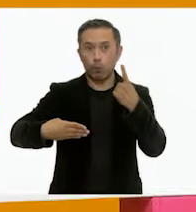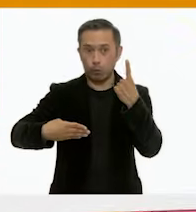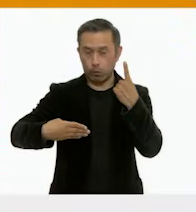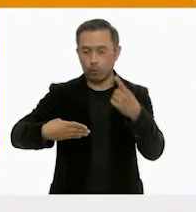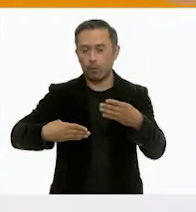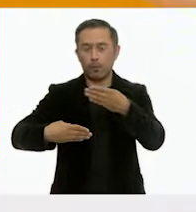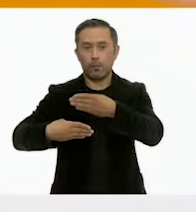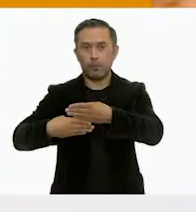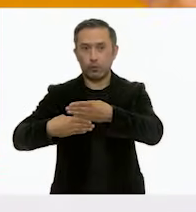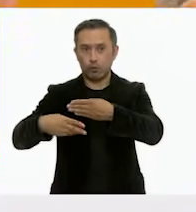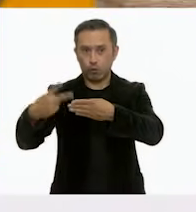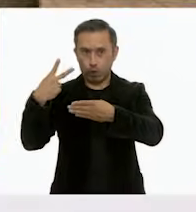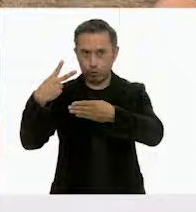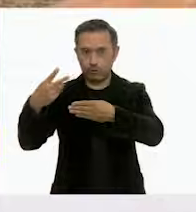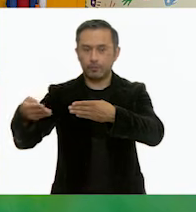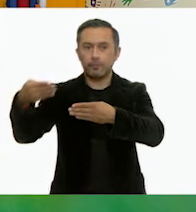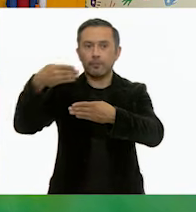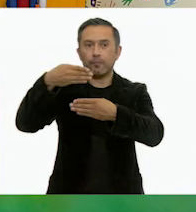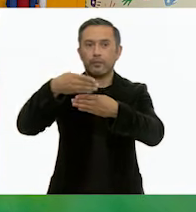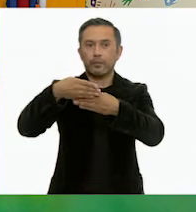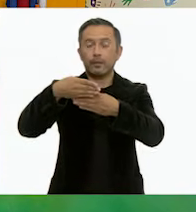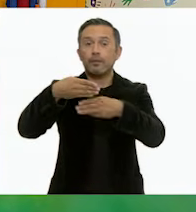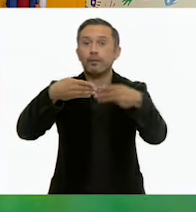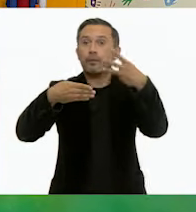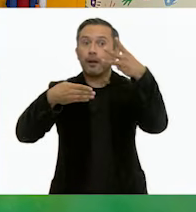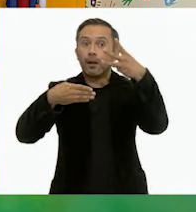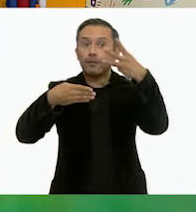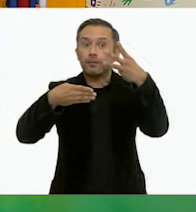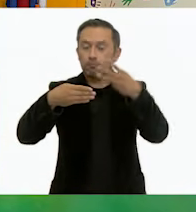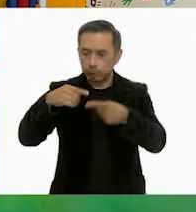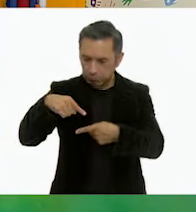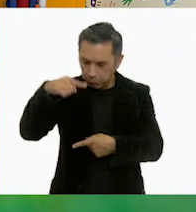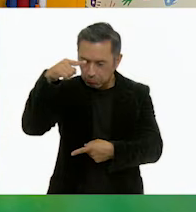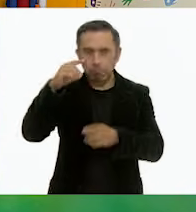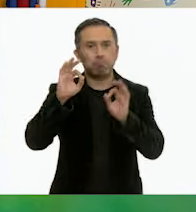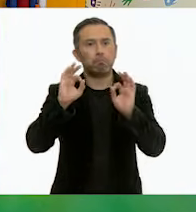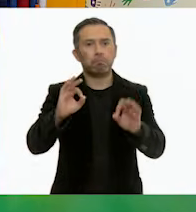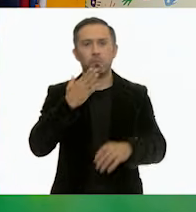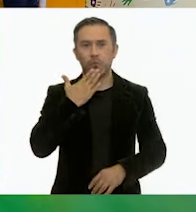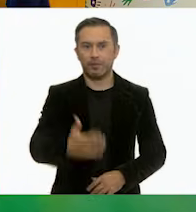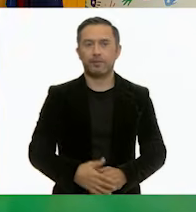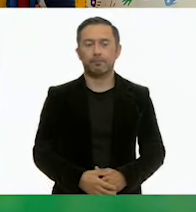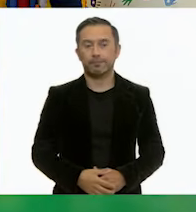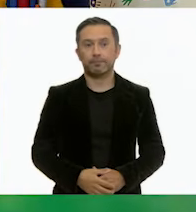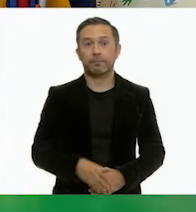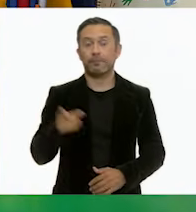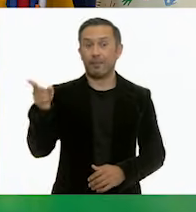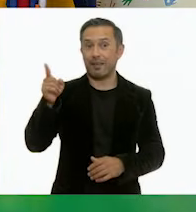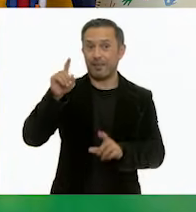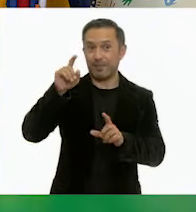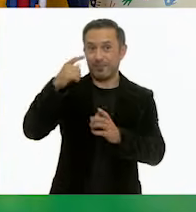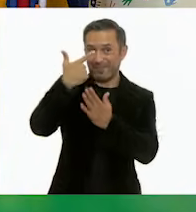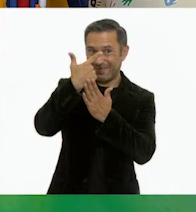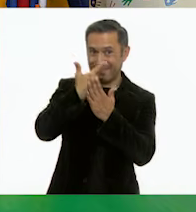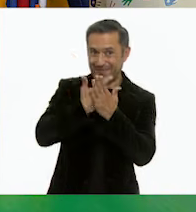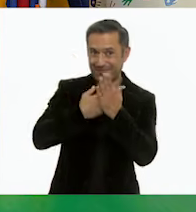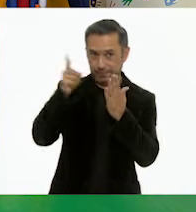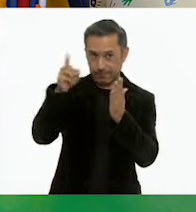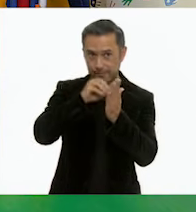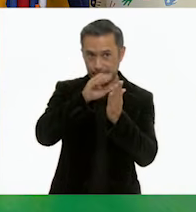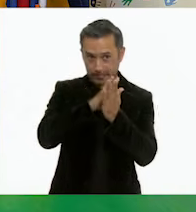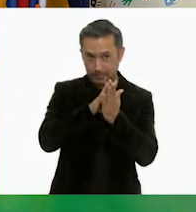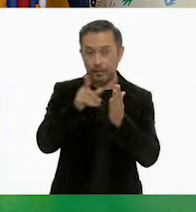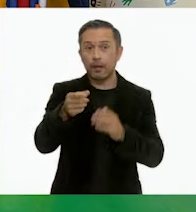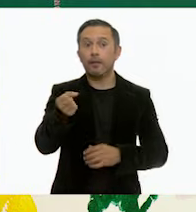dos, tres. Tres. Muy bien. Vamos a anotar en nuestra tabla que el